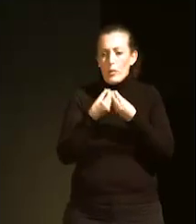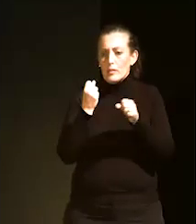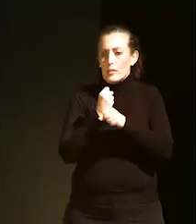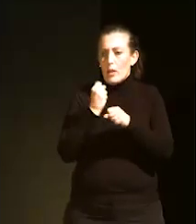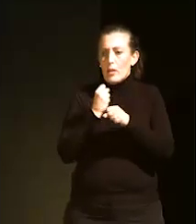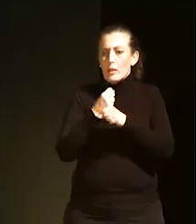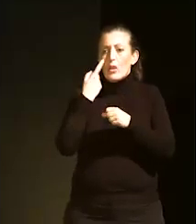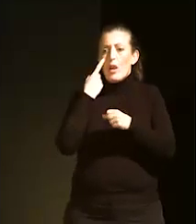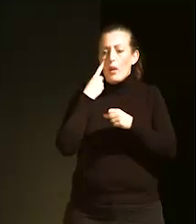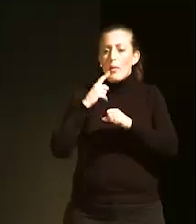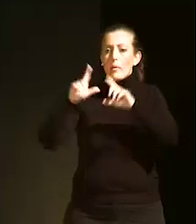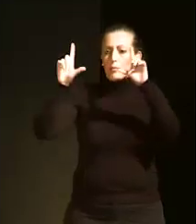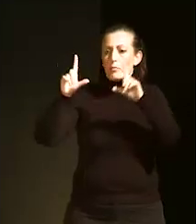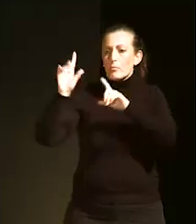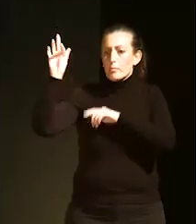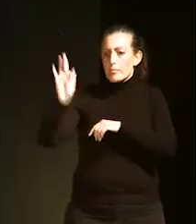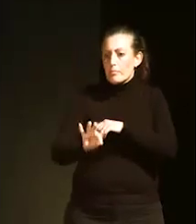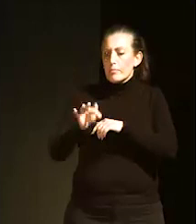un fragmento